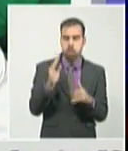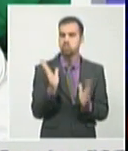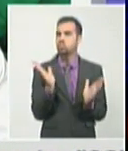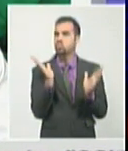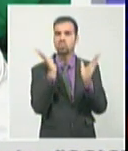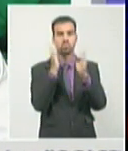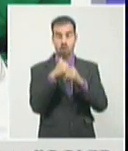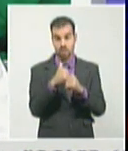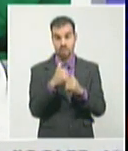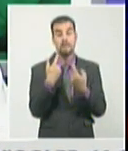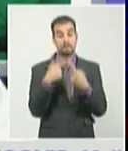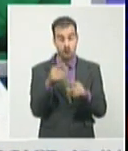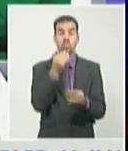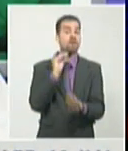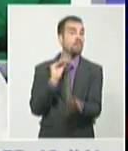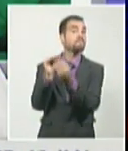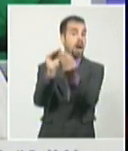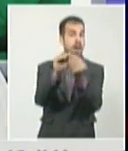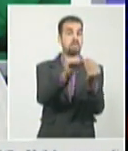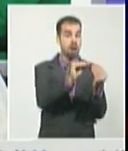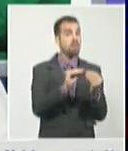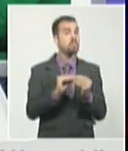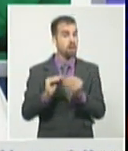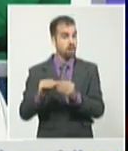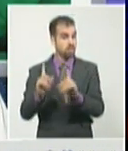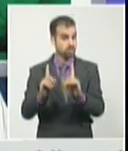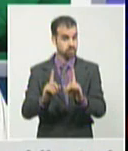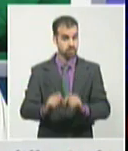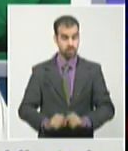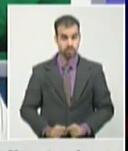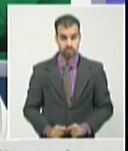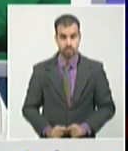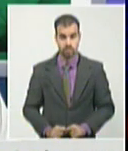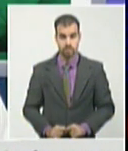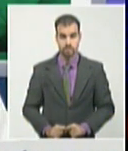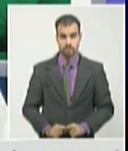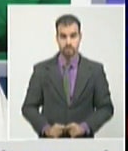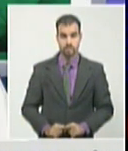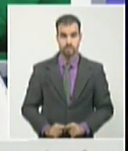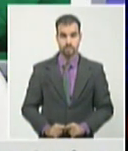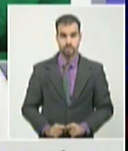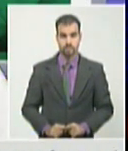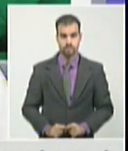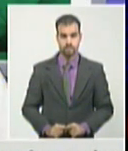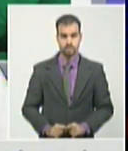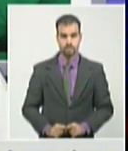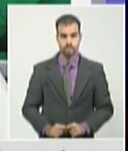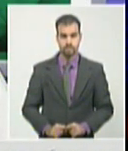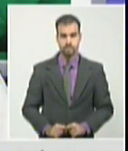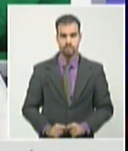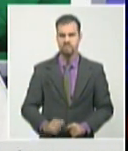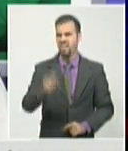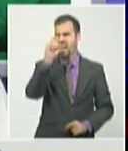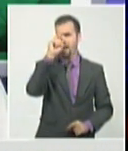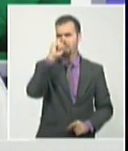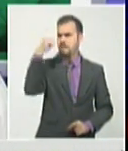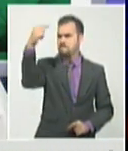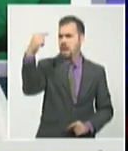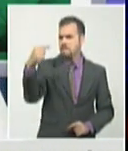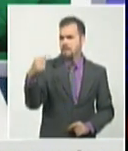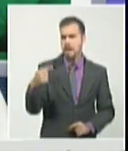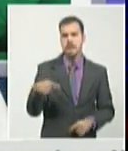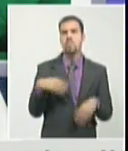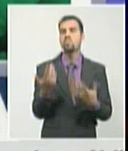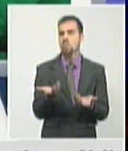enfermedad los grupos de edades y esto es una está en una variable que